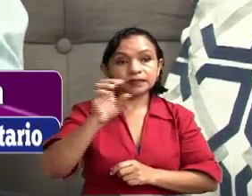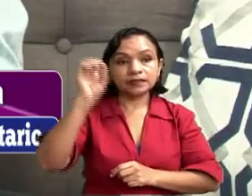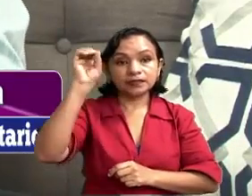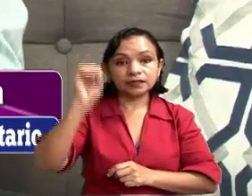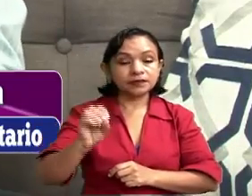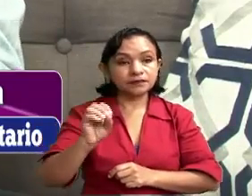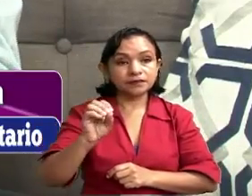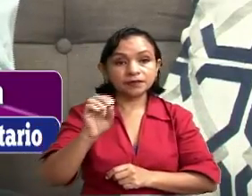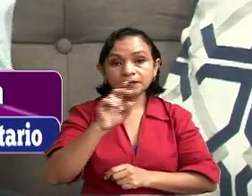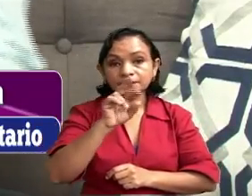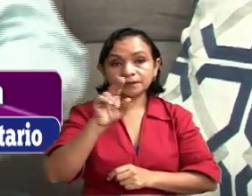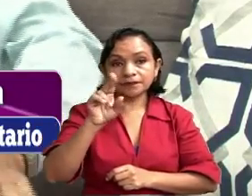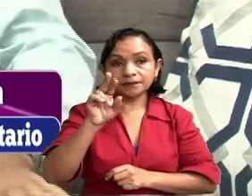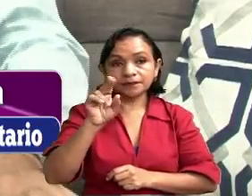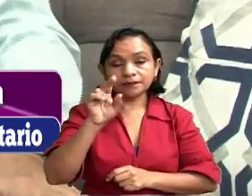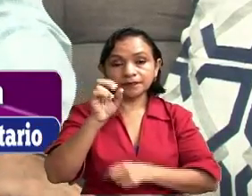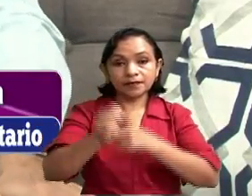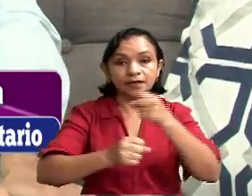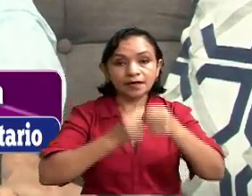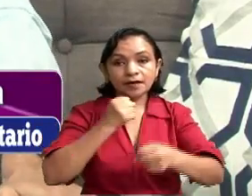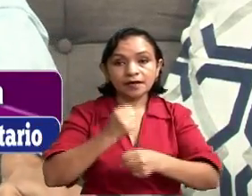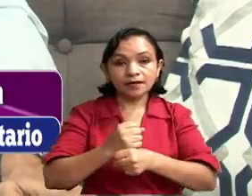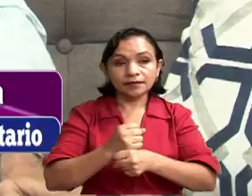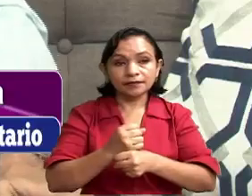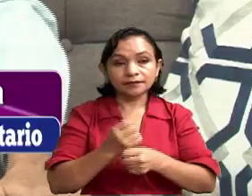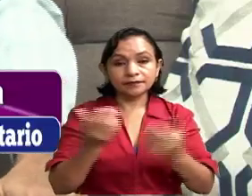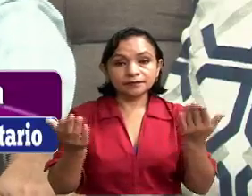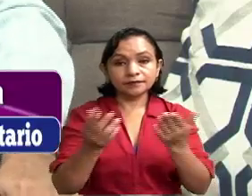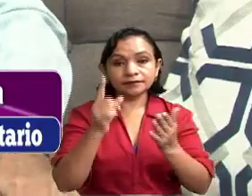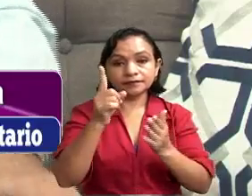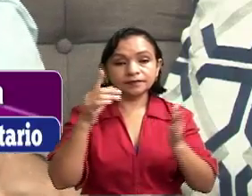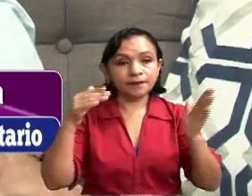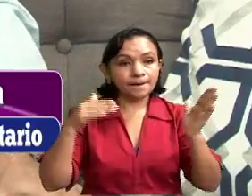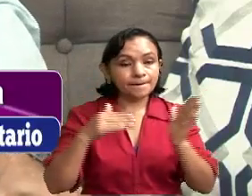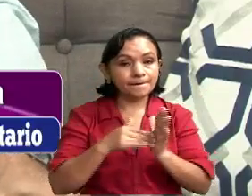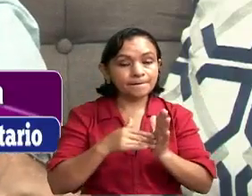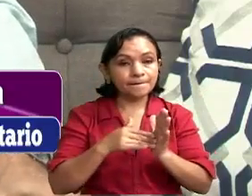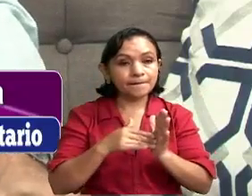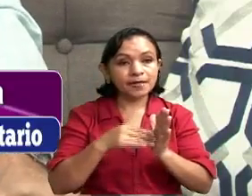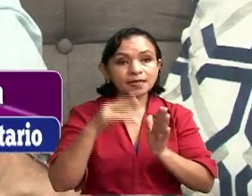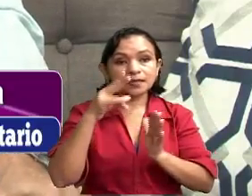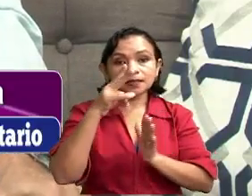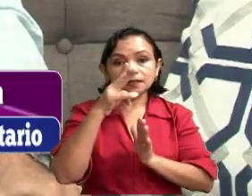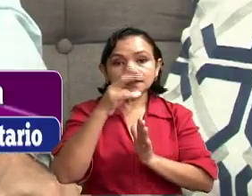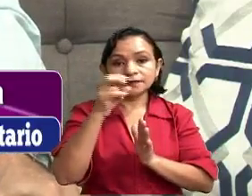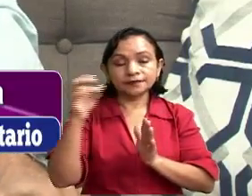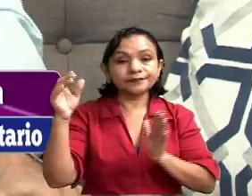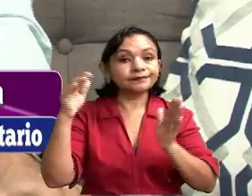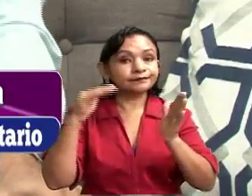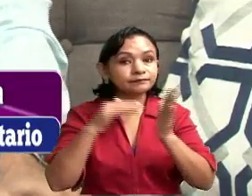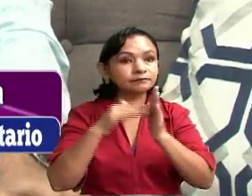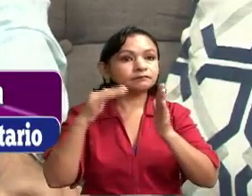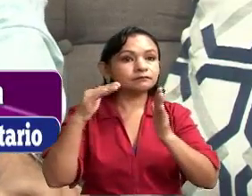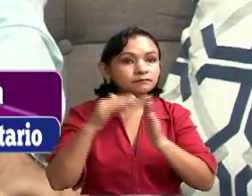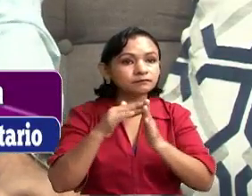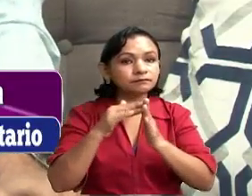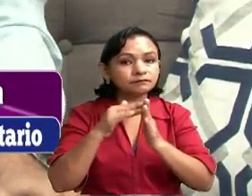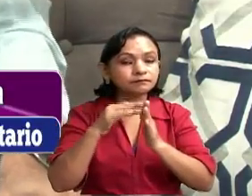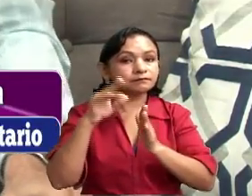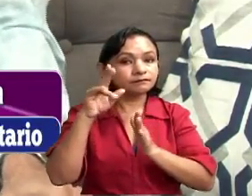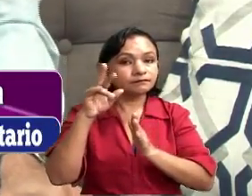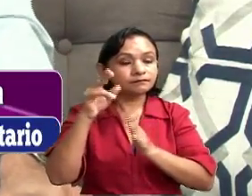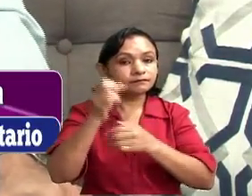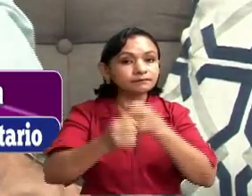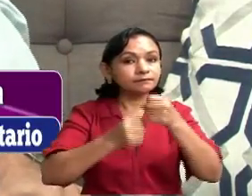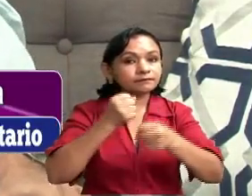mismo, respecto al mismo periodo del año. Sí, estás hablando de como 1.200 y pico millones adicionales al mismo periodo del